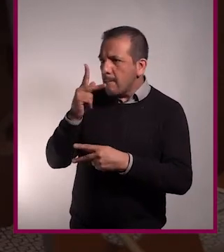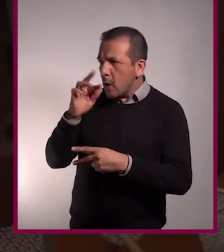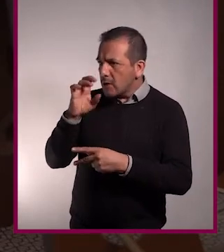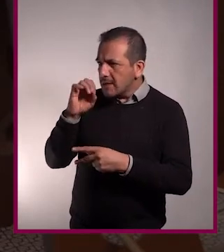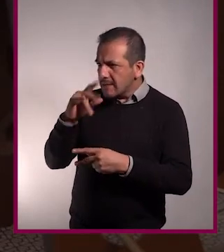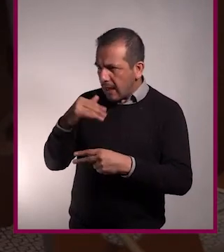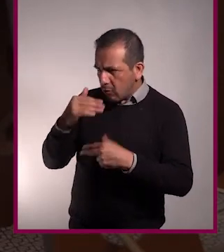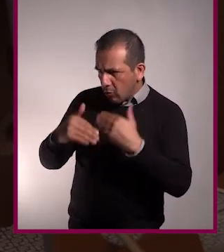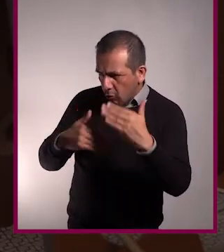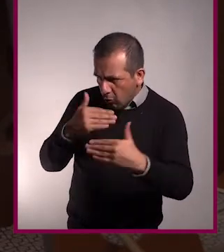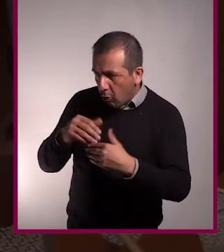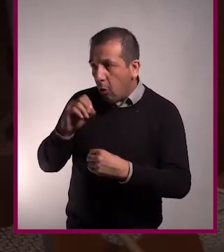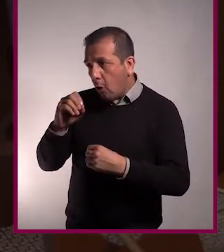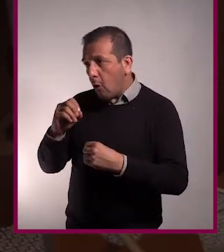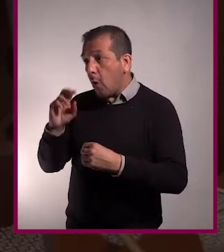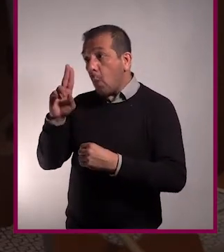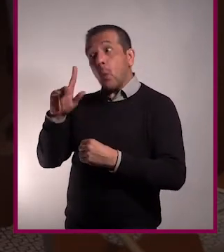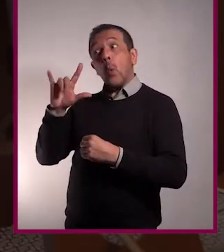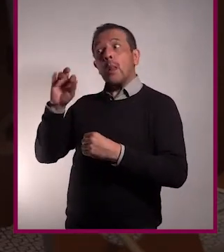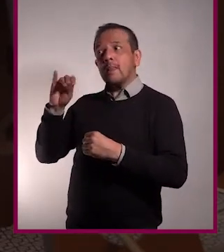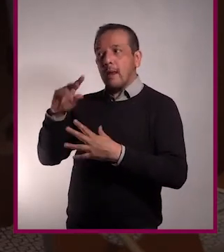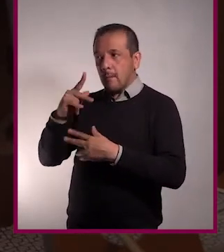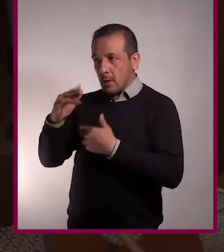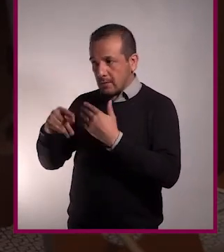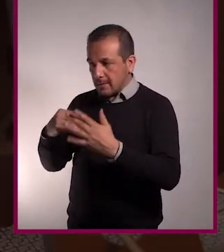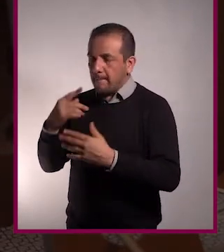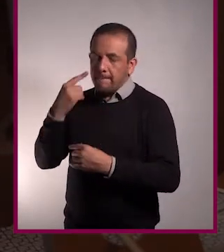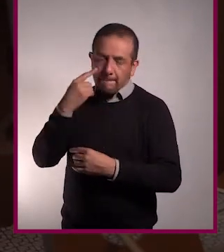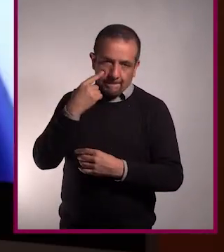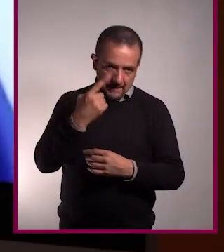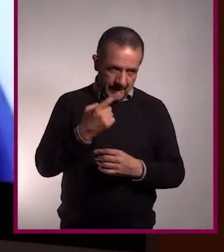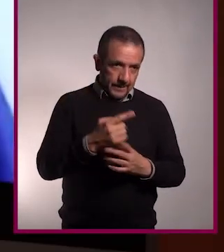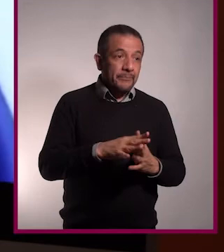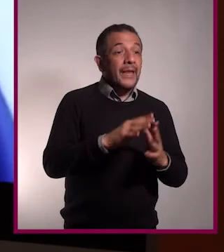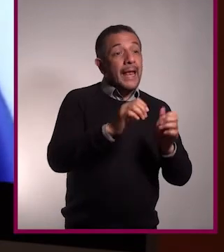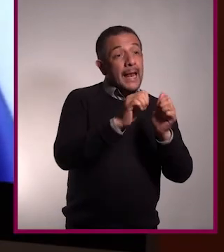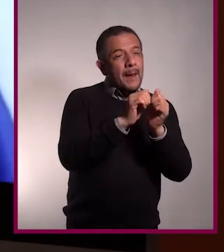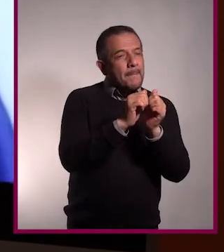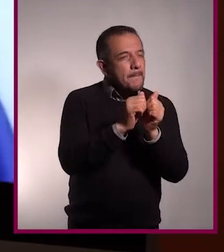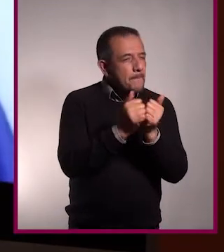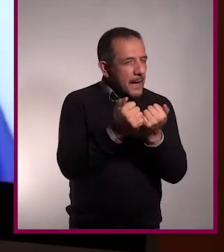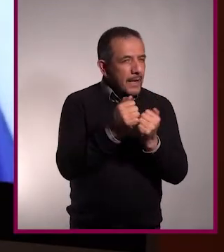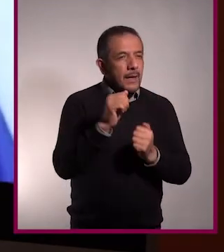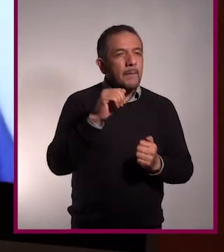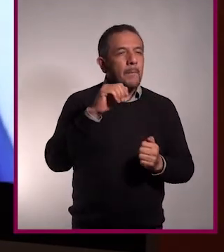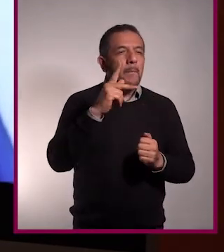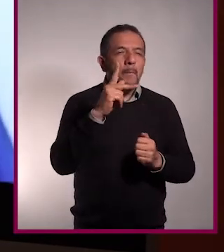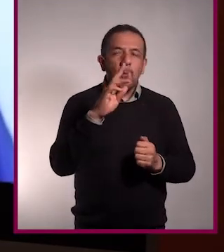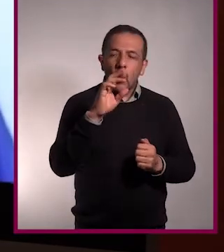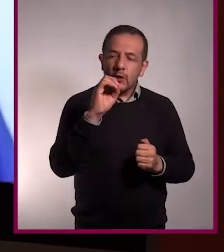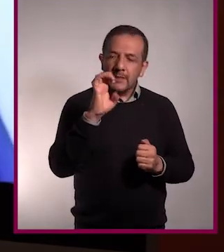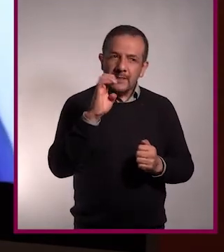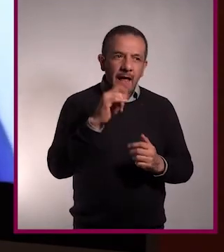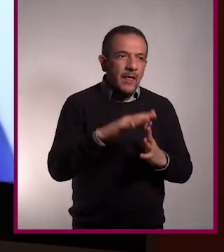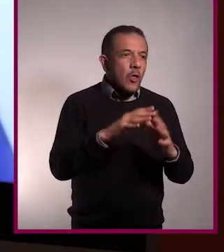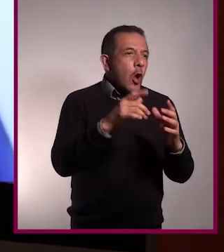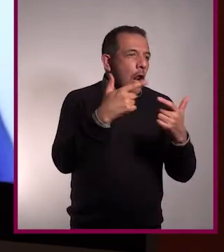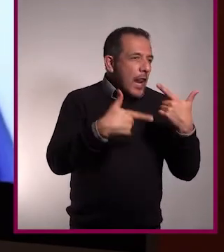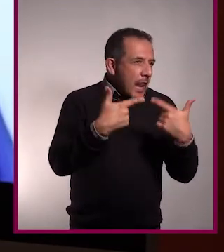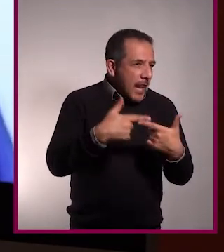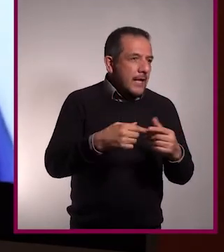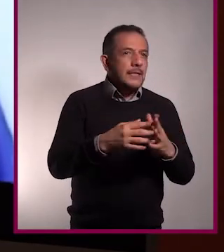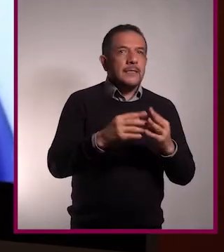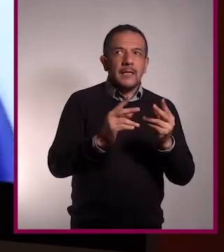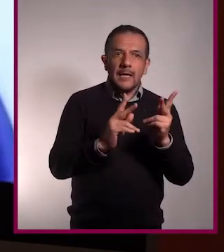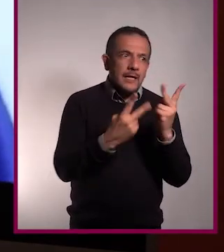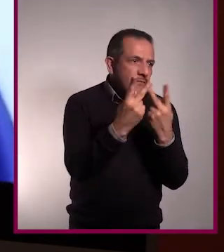procesado o ultraprocesado? ¿Podría darnos algunos ejemplos? En los procesados está el pan, por ejemplo, una lata de frijoles, la leche envasada,